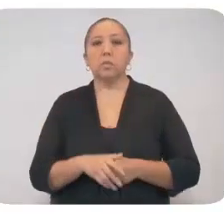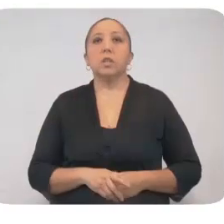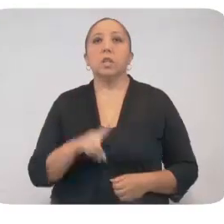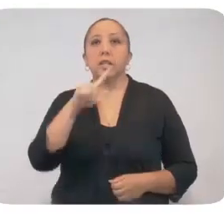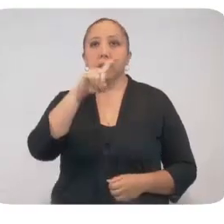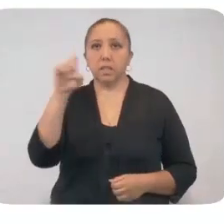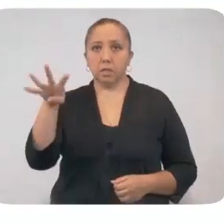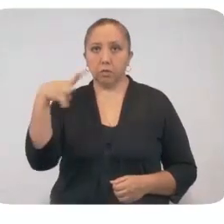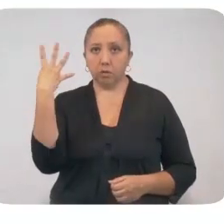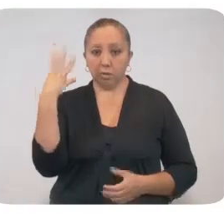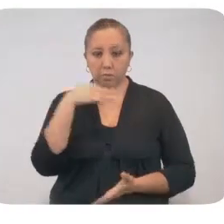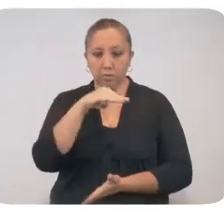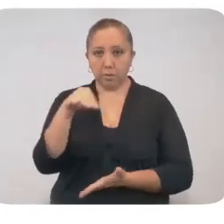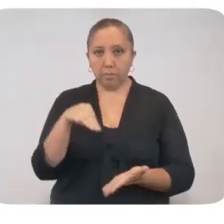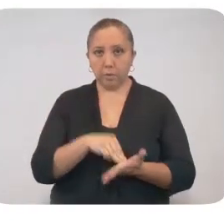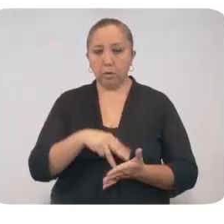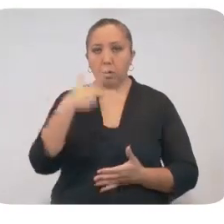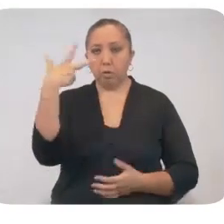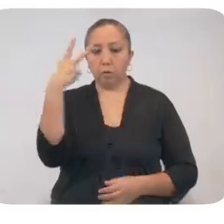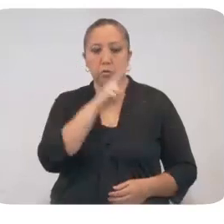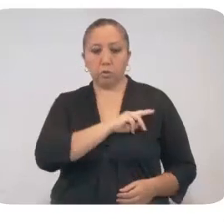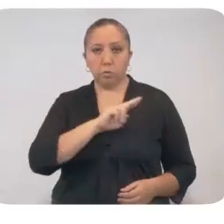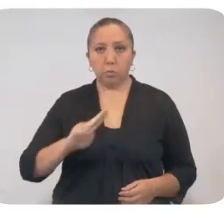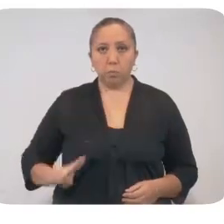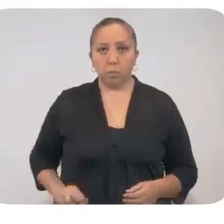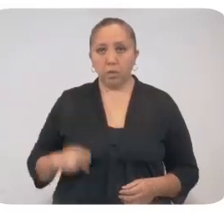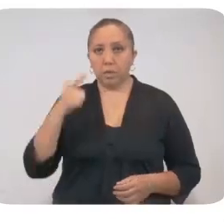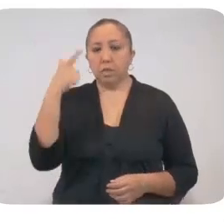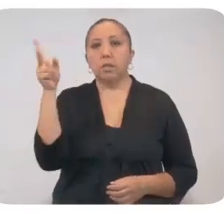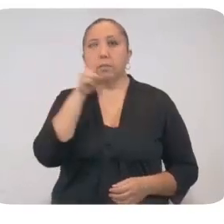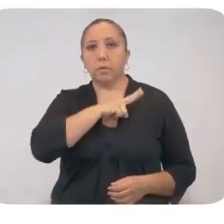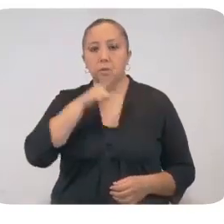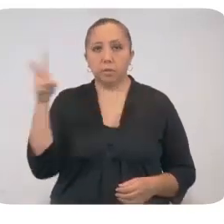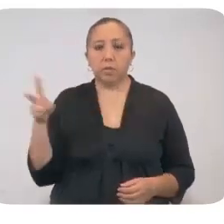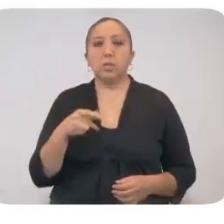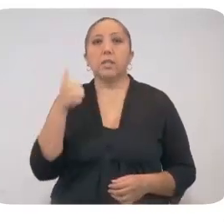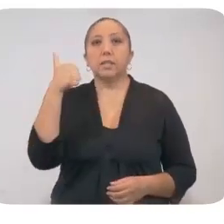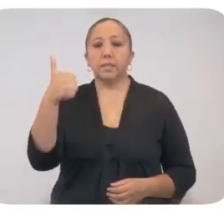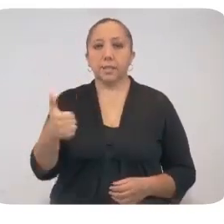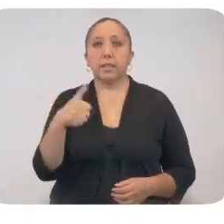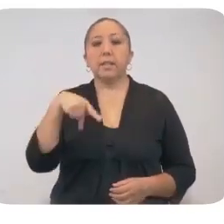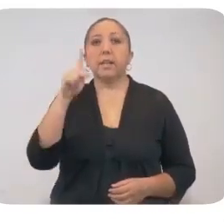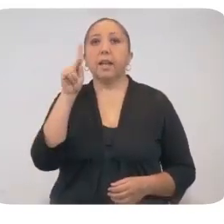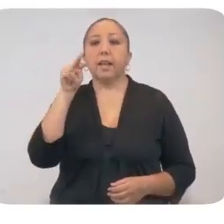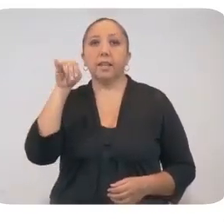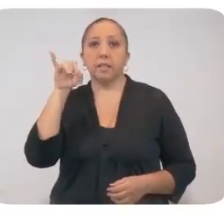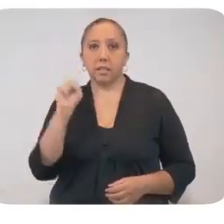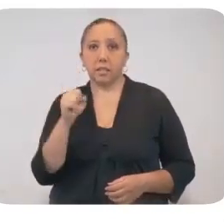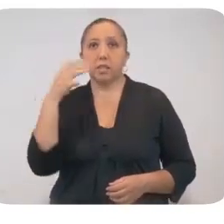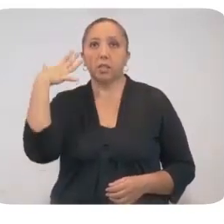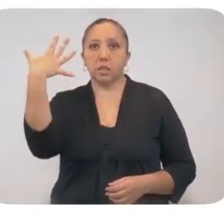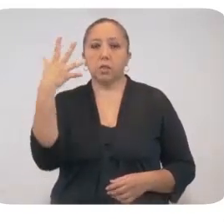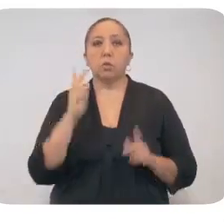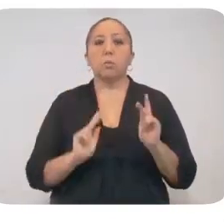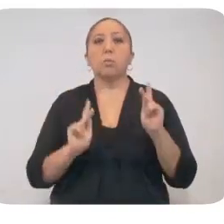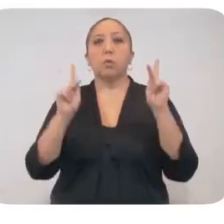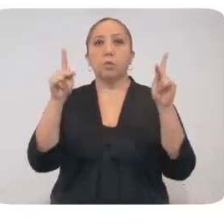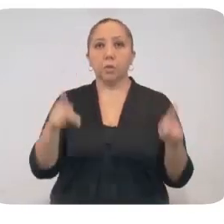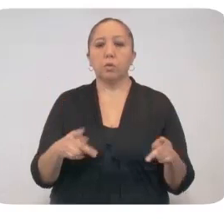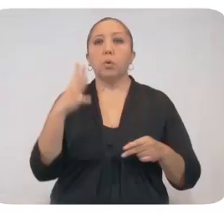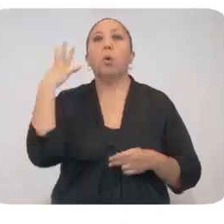Mérida, 8 en Humán, 7 en Valladolid, 6 en Canacín, 5 en Progreso, 4 en